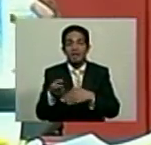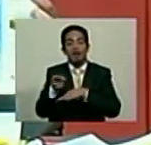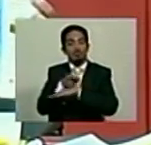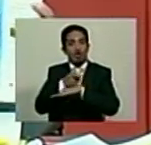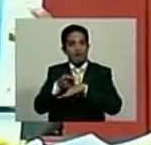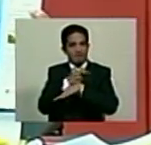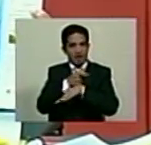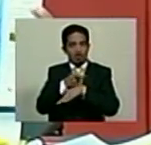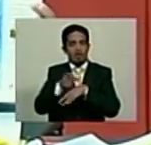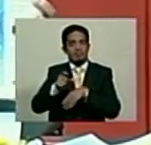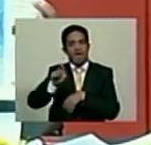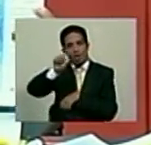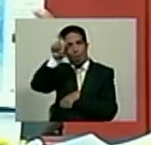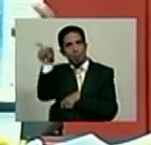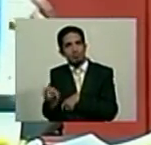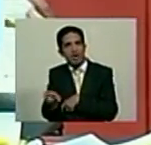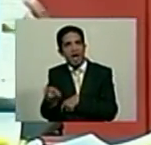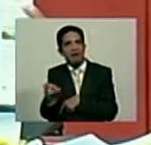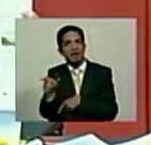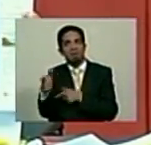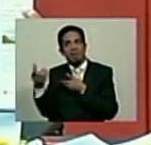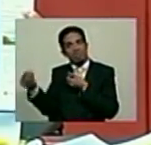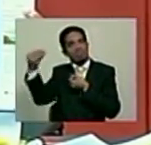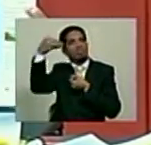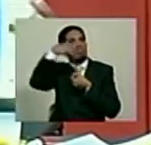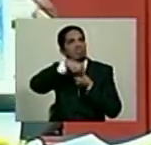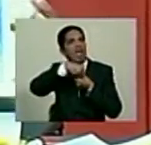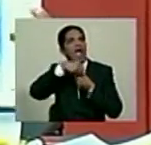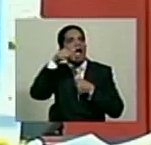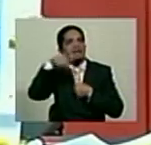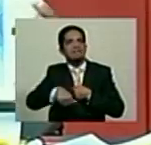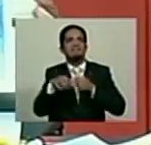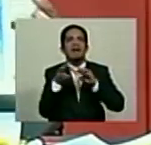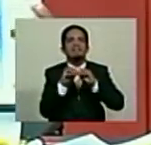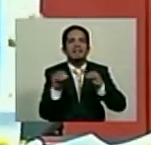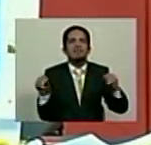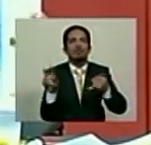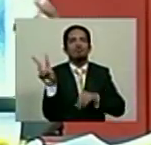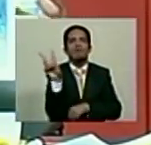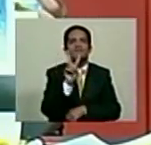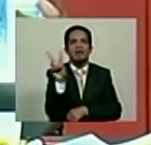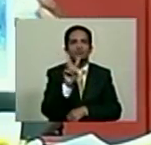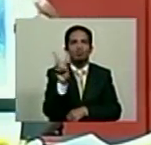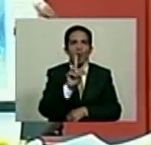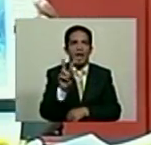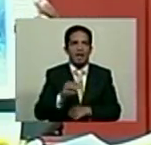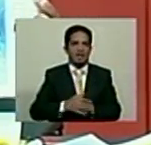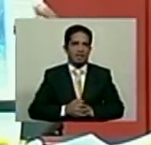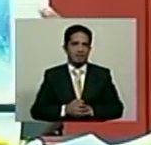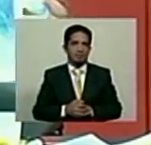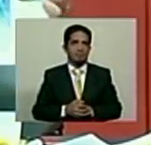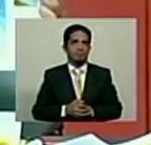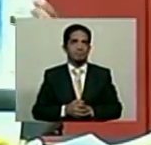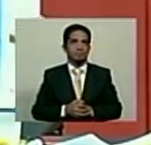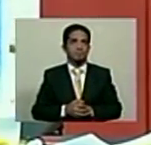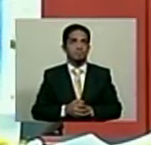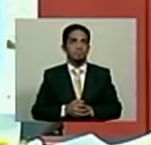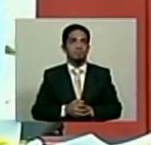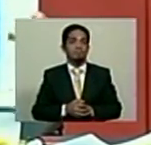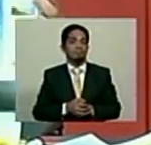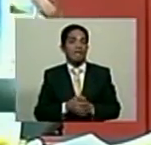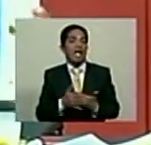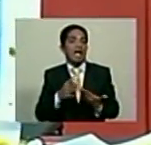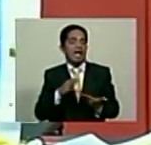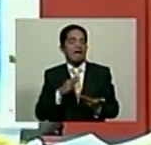al incursionar de forma inaudita en aguas territoriales de Venezuela, de